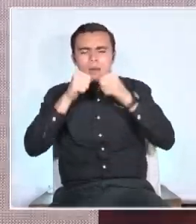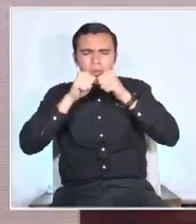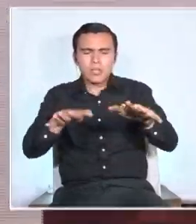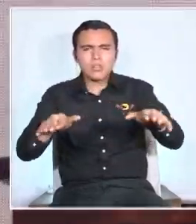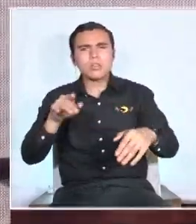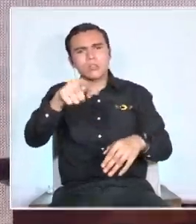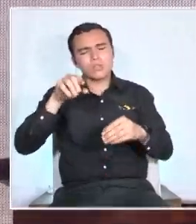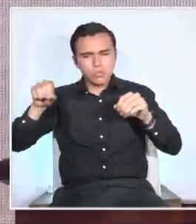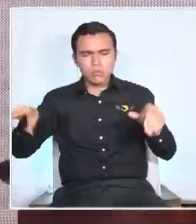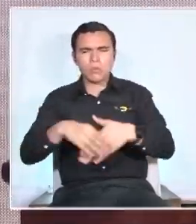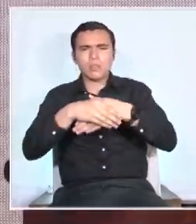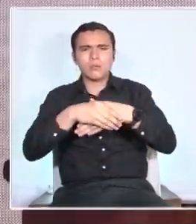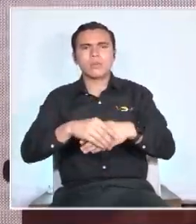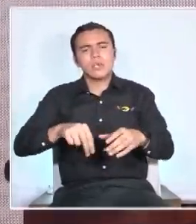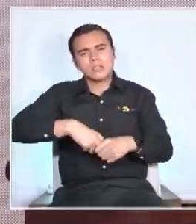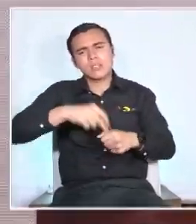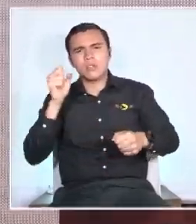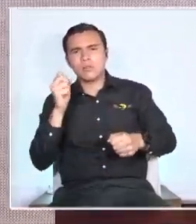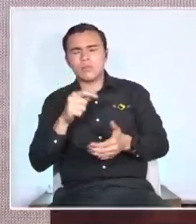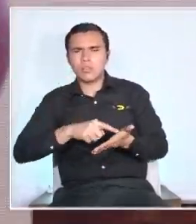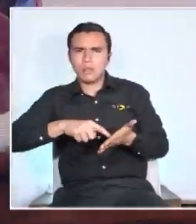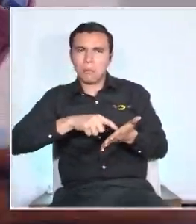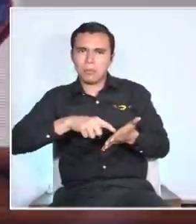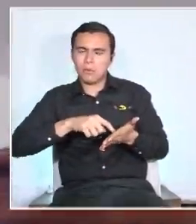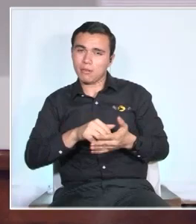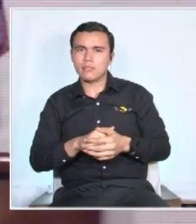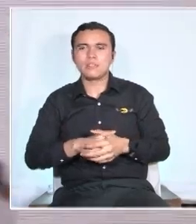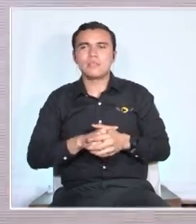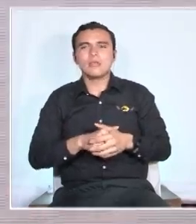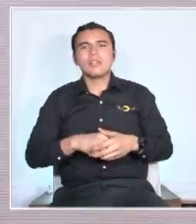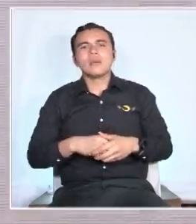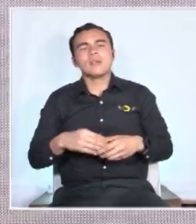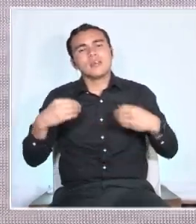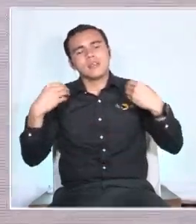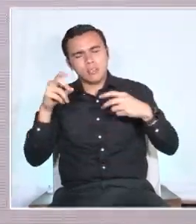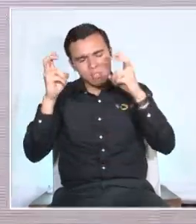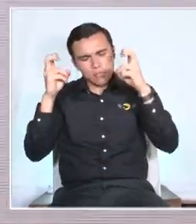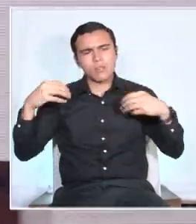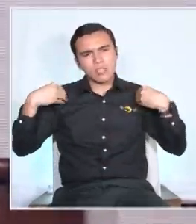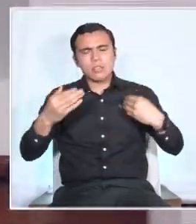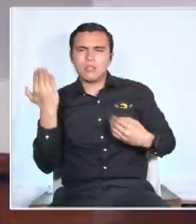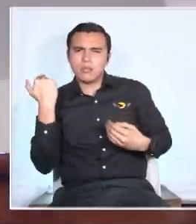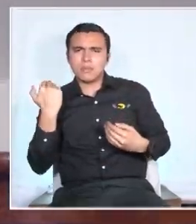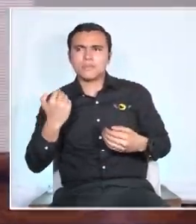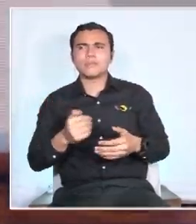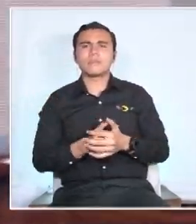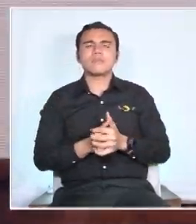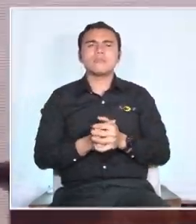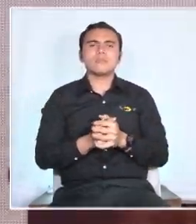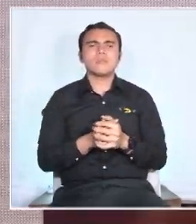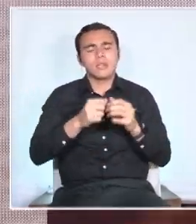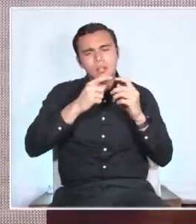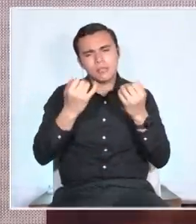lugar que los sacó de las drogas, el lugar que los liberó de los demonios que tenían. Aleluya. Por 14 años ahora